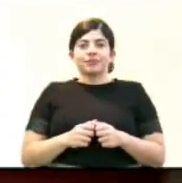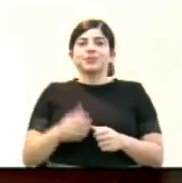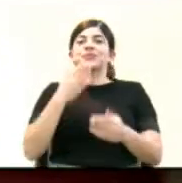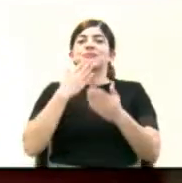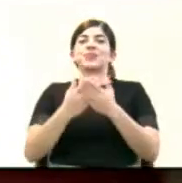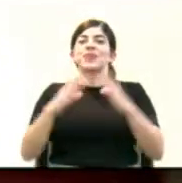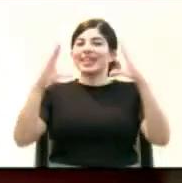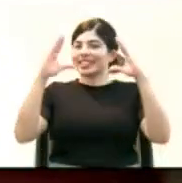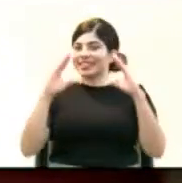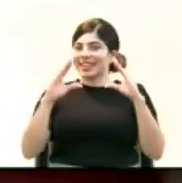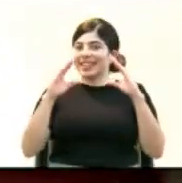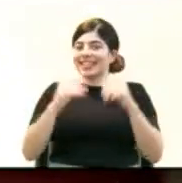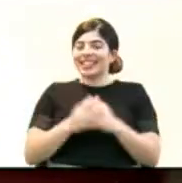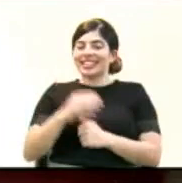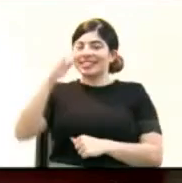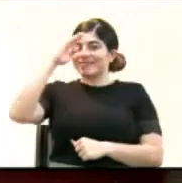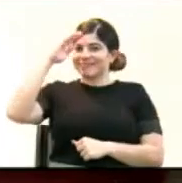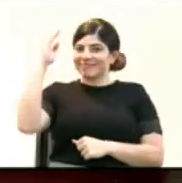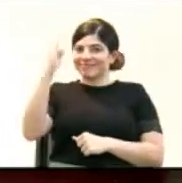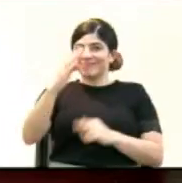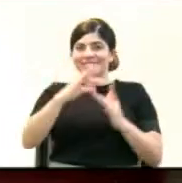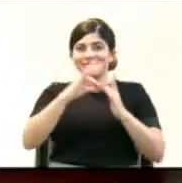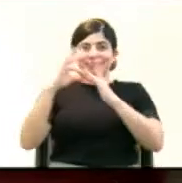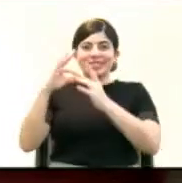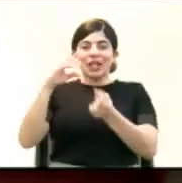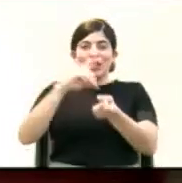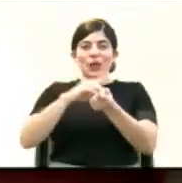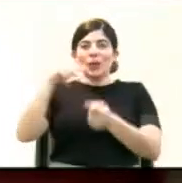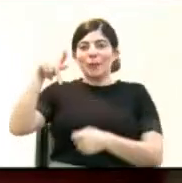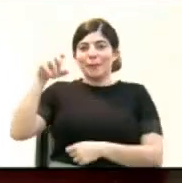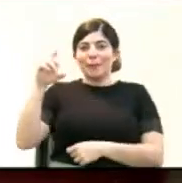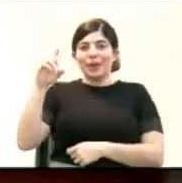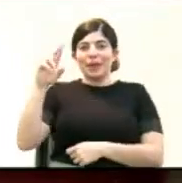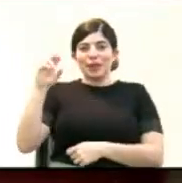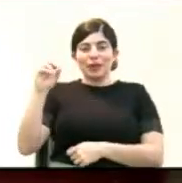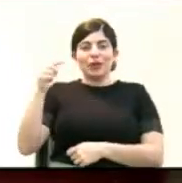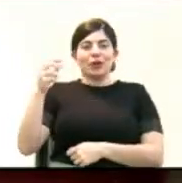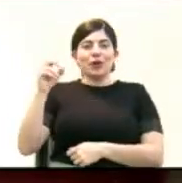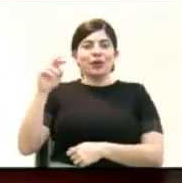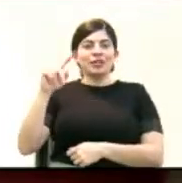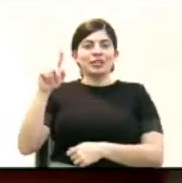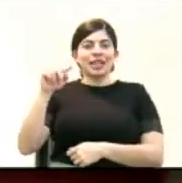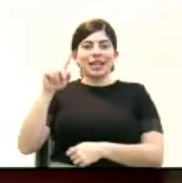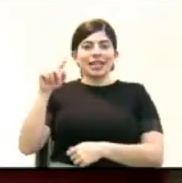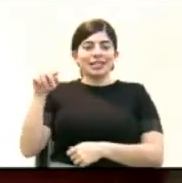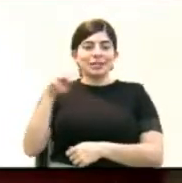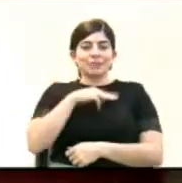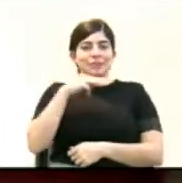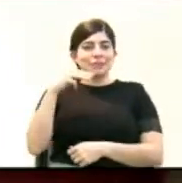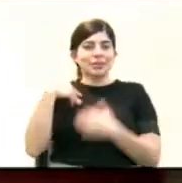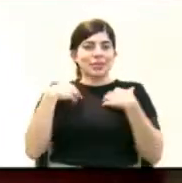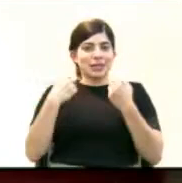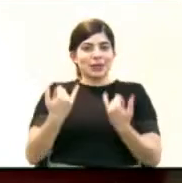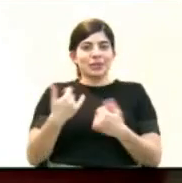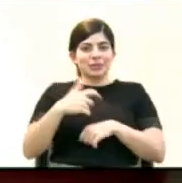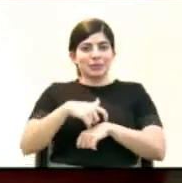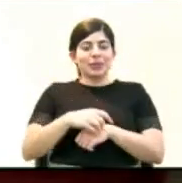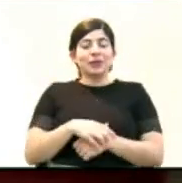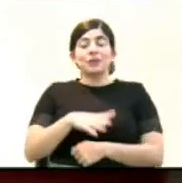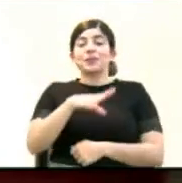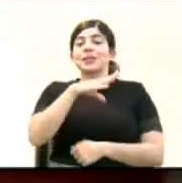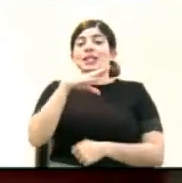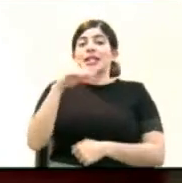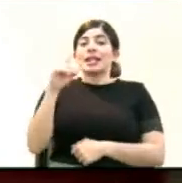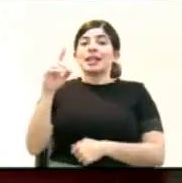Muy buenas tardes. Un saludo especial al doctor Pedro González, ministro de Salud en ejercicio, y a